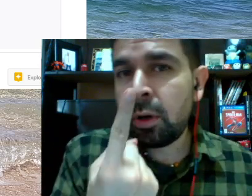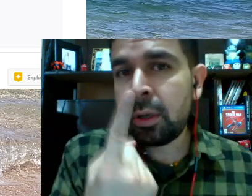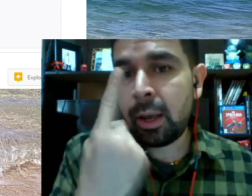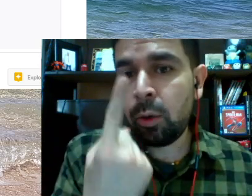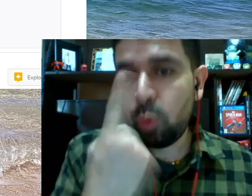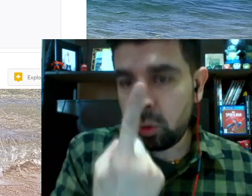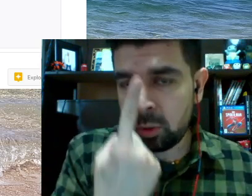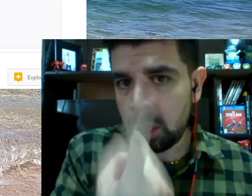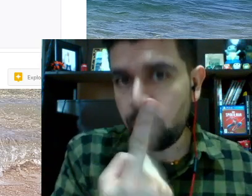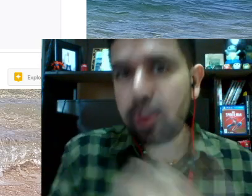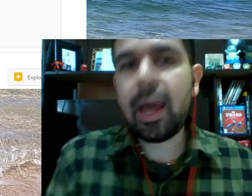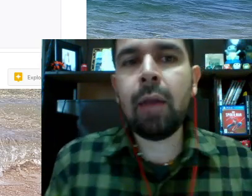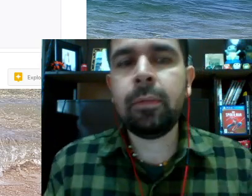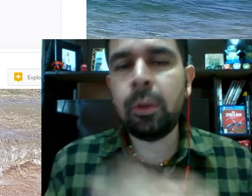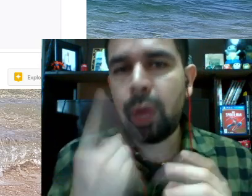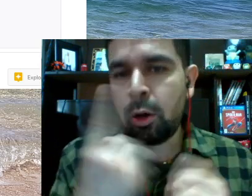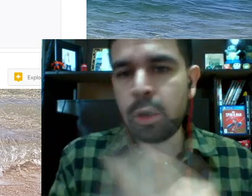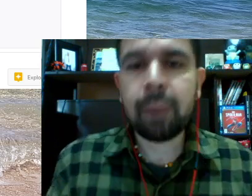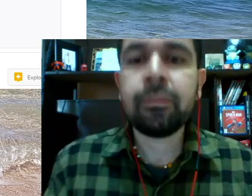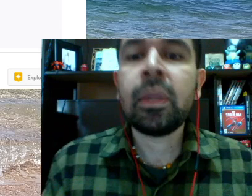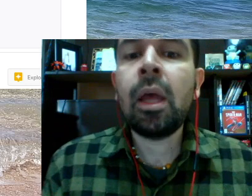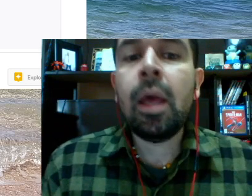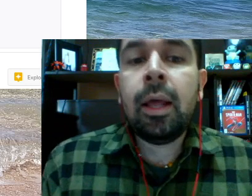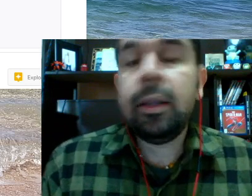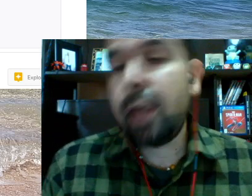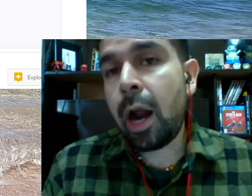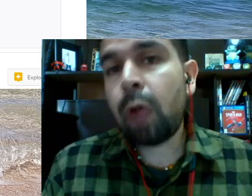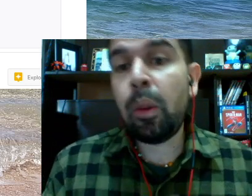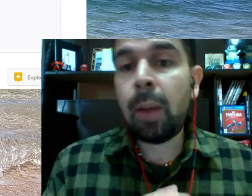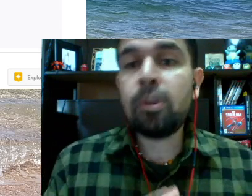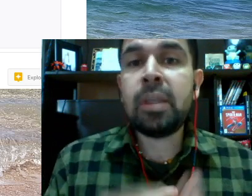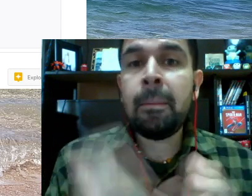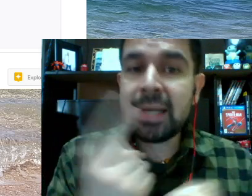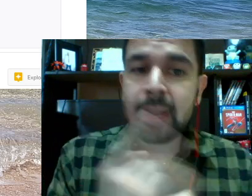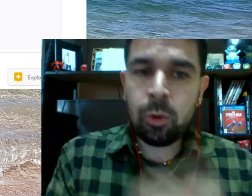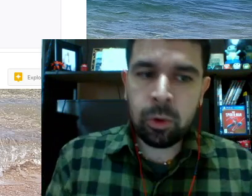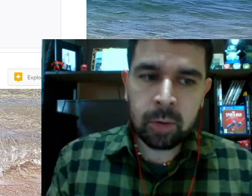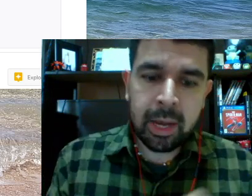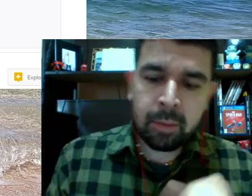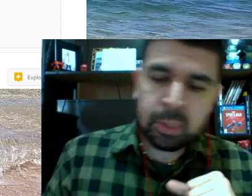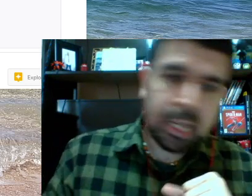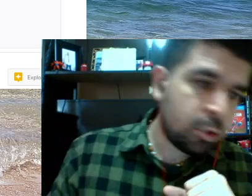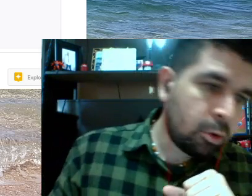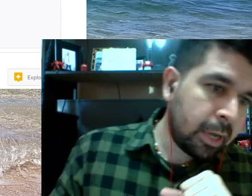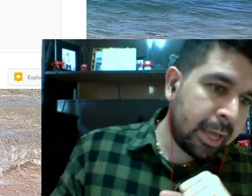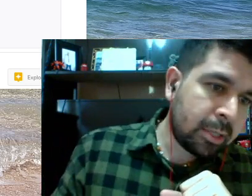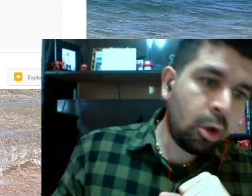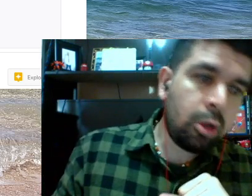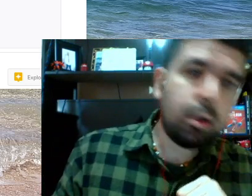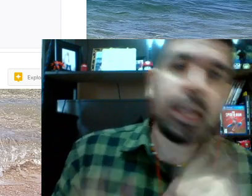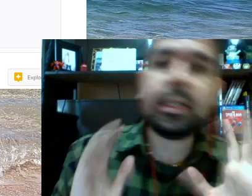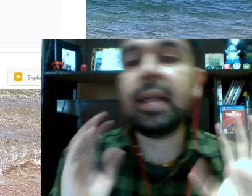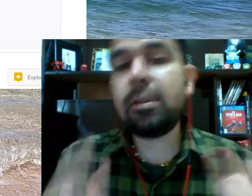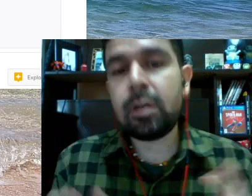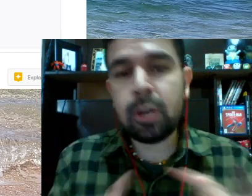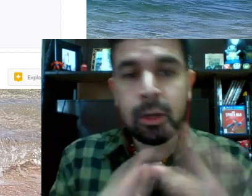de un de uno de algo de una cosa verdad cuando hablamos de más de uno ok pues eso es todo